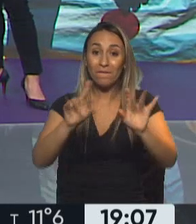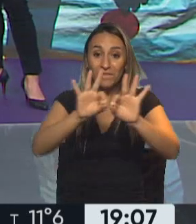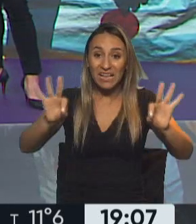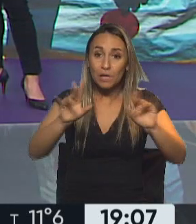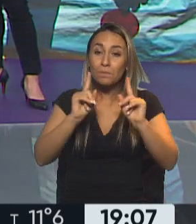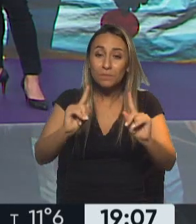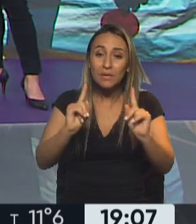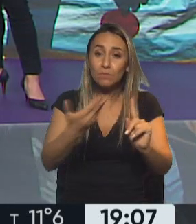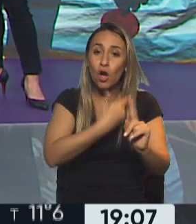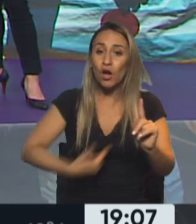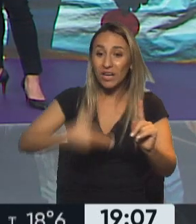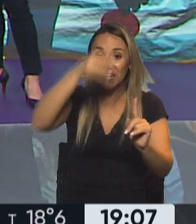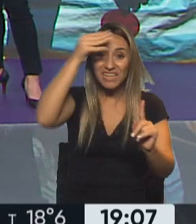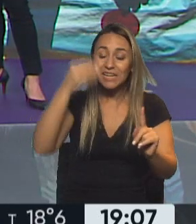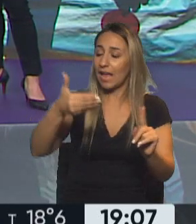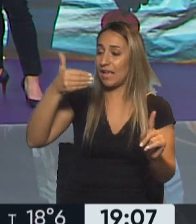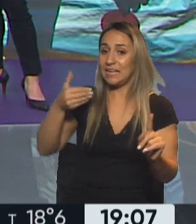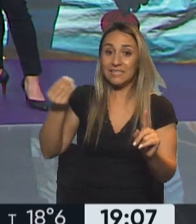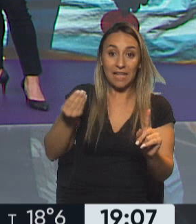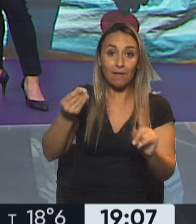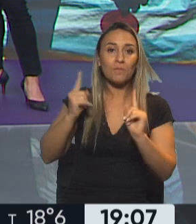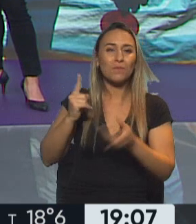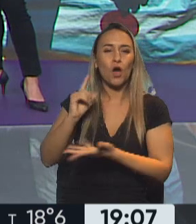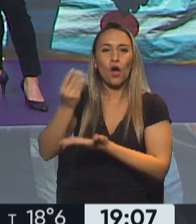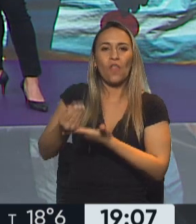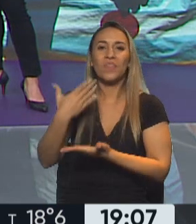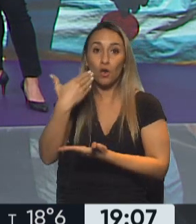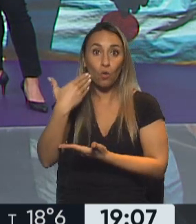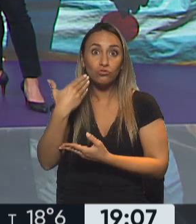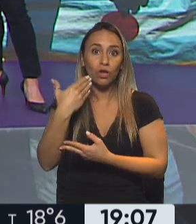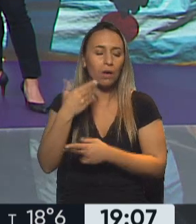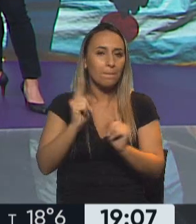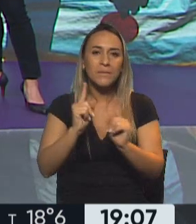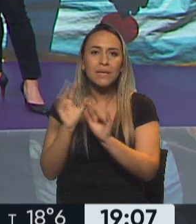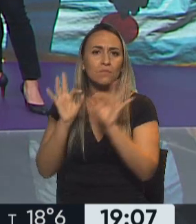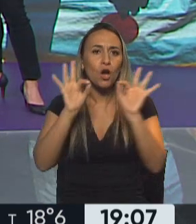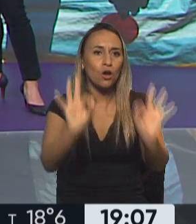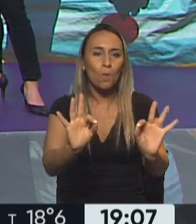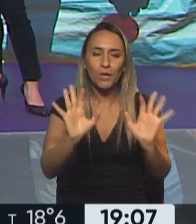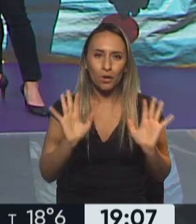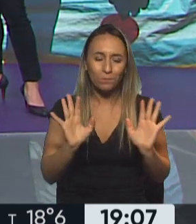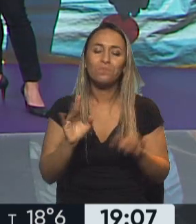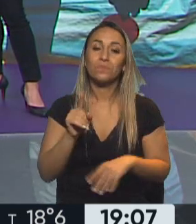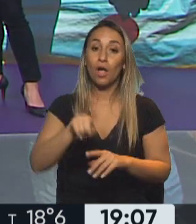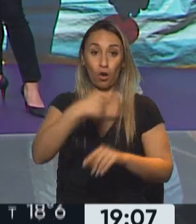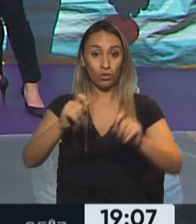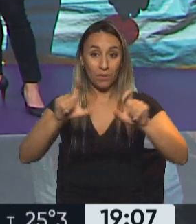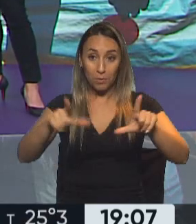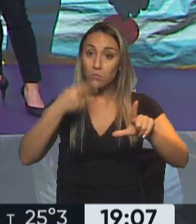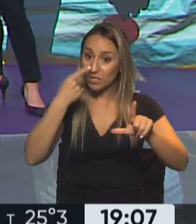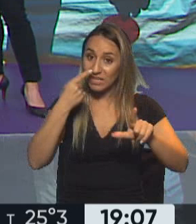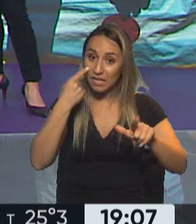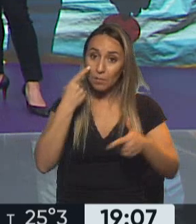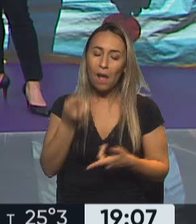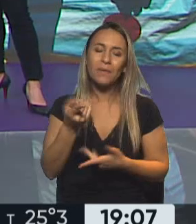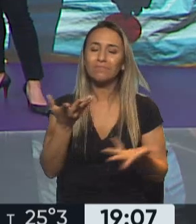que dijo Cristina sábado en la ex ESMA. Uh-huh. Por eso me parece interesante cuando hablamos, igual pasemos si querés a la otra placa, pero dale. Interesante ver cuando